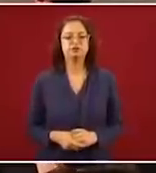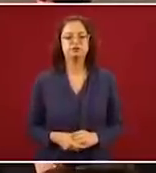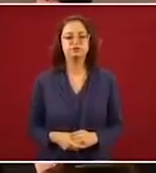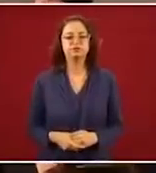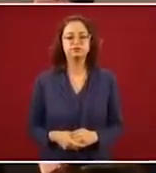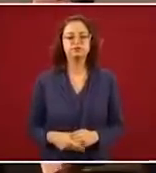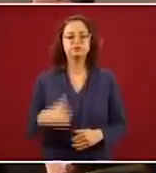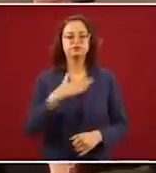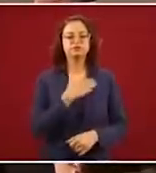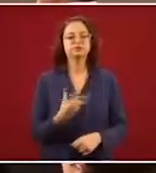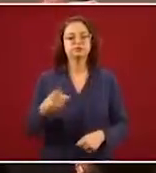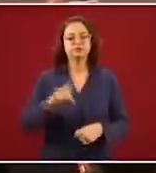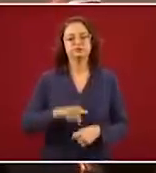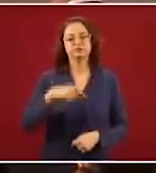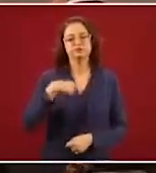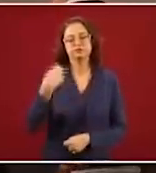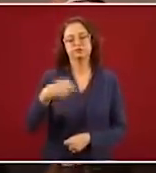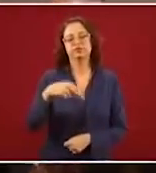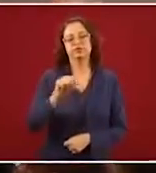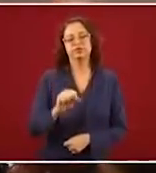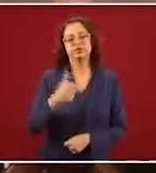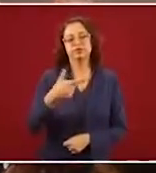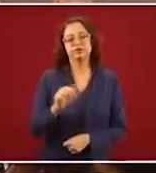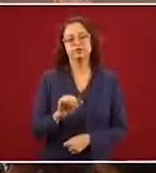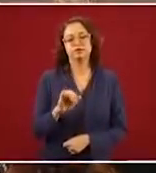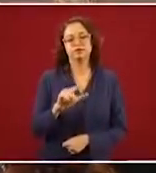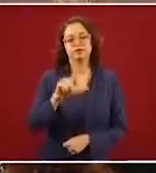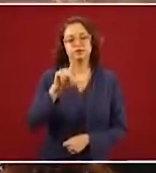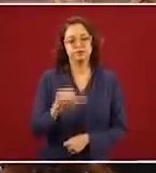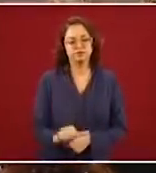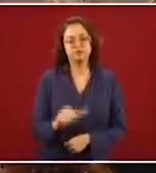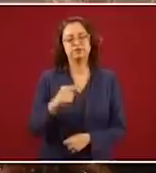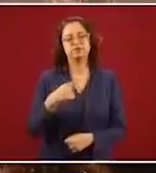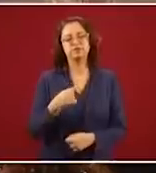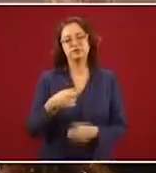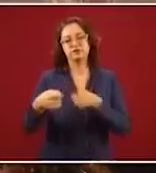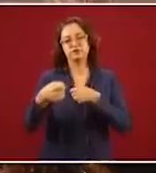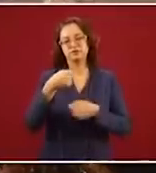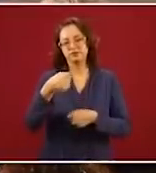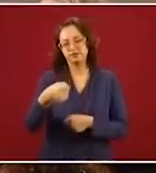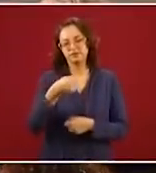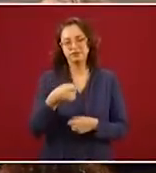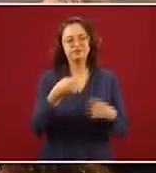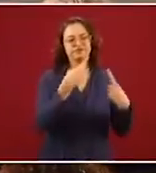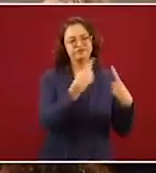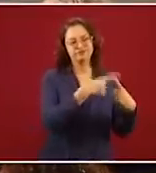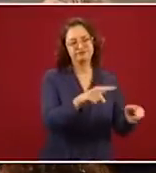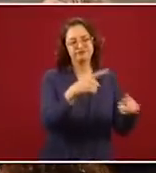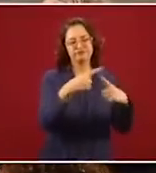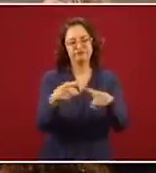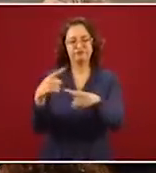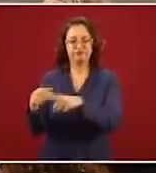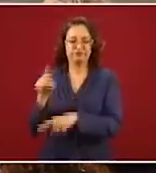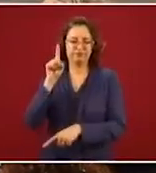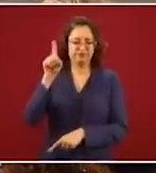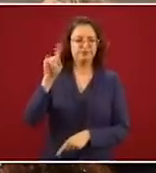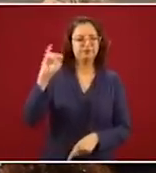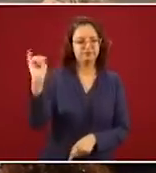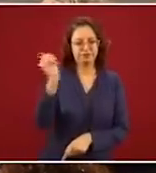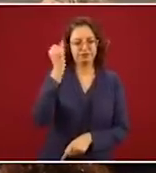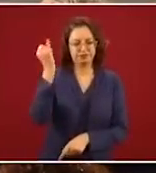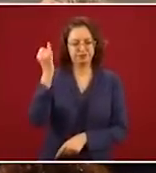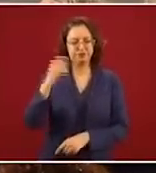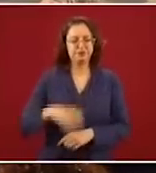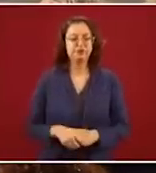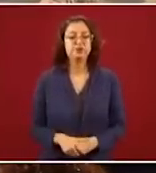Buenos días, presidente. Shaila Rosagel, corresponsal de Grupo Gili, El Imparcial de Sonora, La Crónica y Frontera de Tijuana. Presidente,